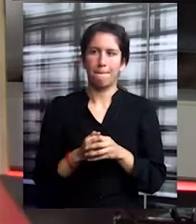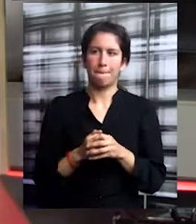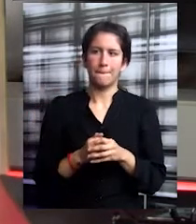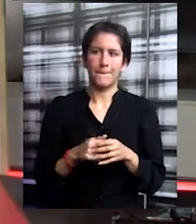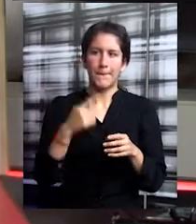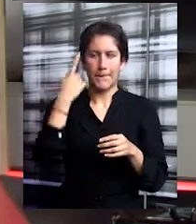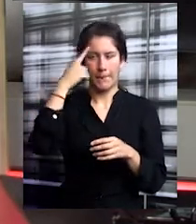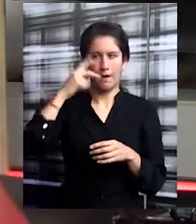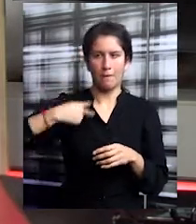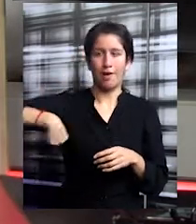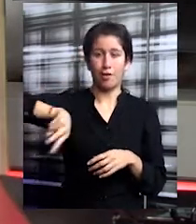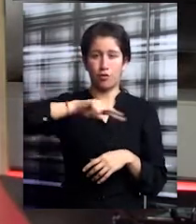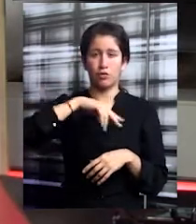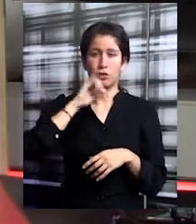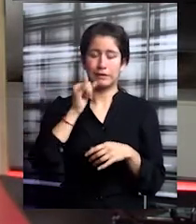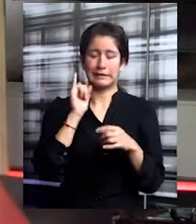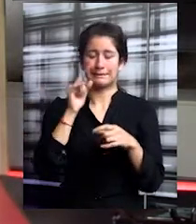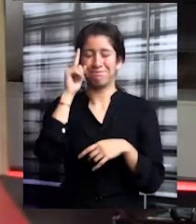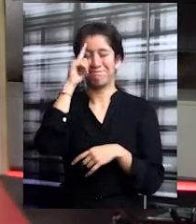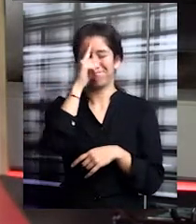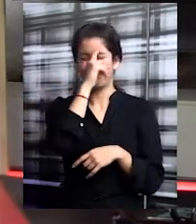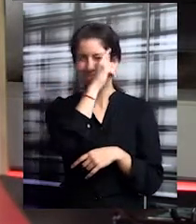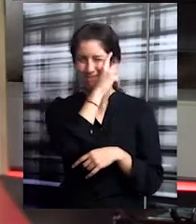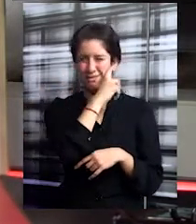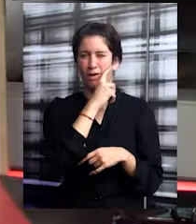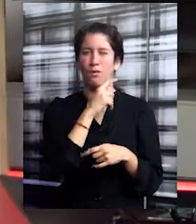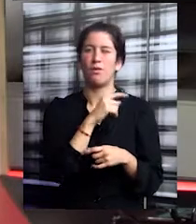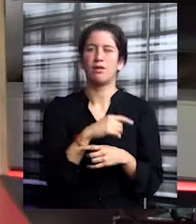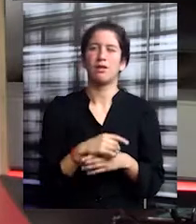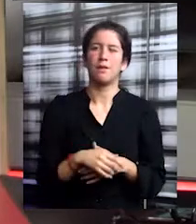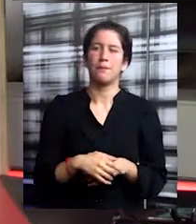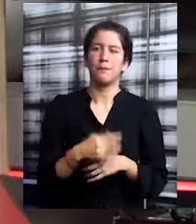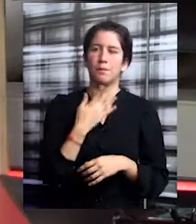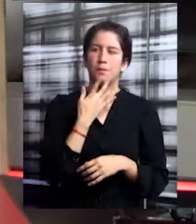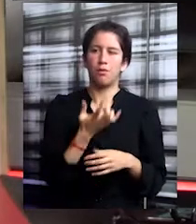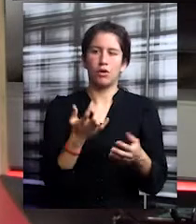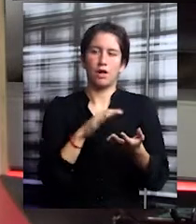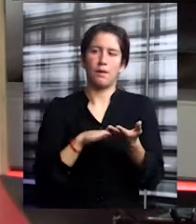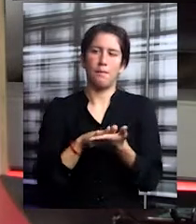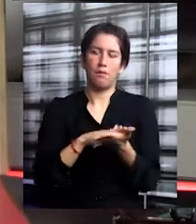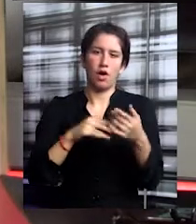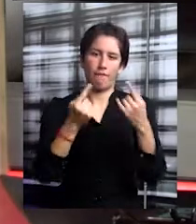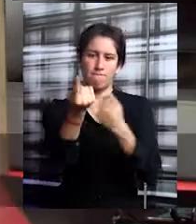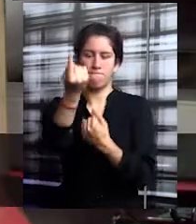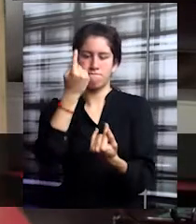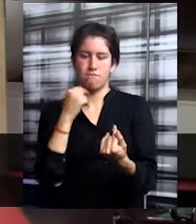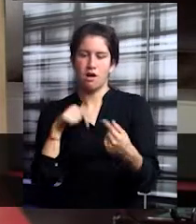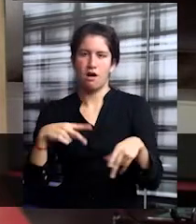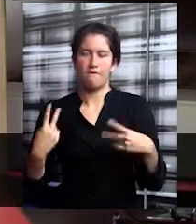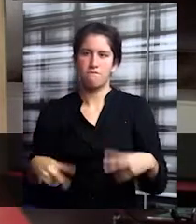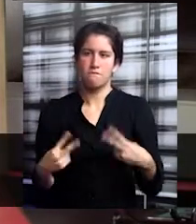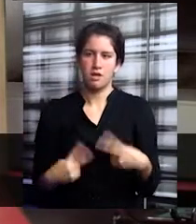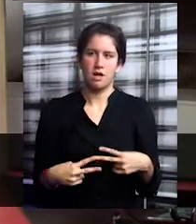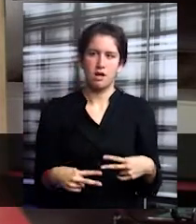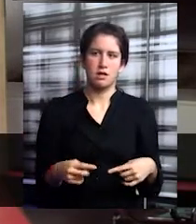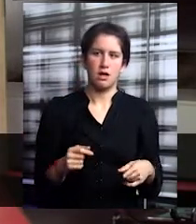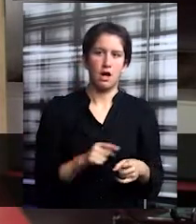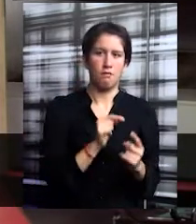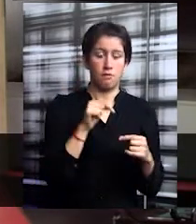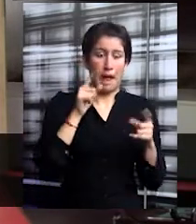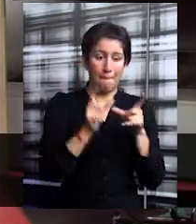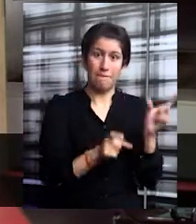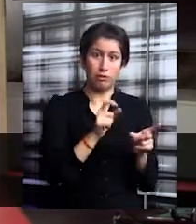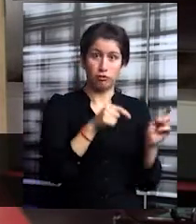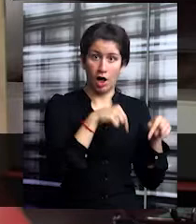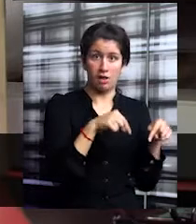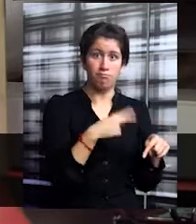proyectos, etcétera, para nosotros de verdad es muy dificultoso, a diferencia, por ejemplo, de lo que ocurre acá, donde, por ejemplo, la gente que vive en Viña, los profesionales que viven en Viña, los alcaldes que